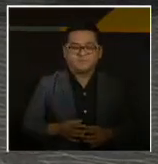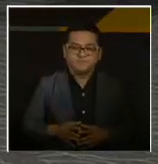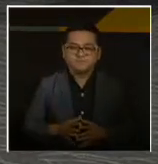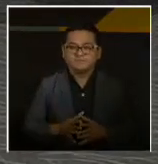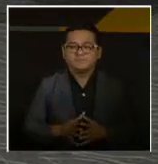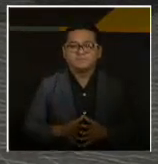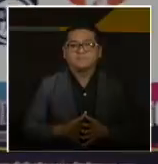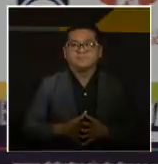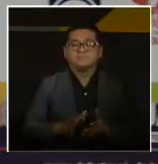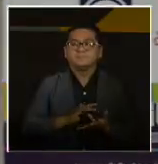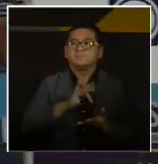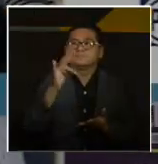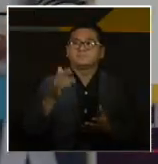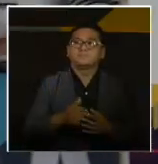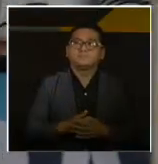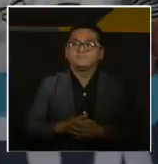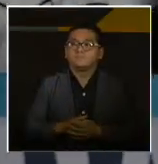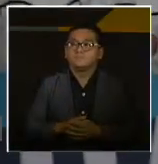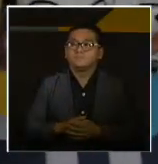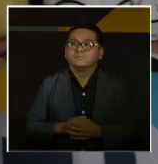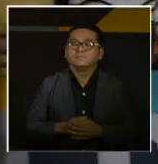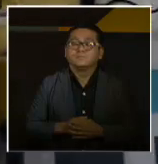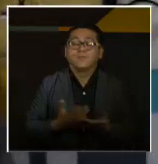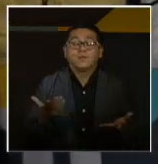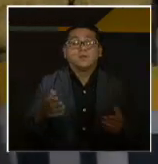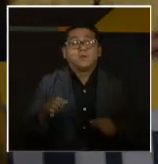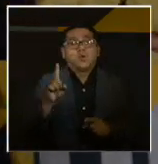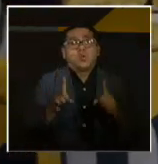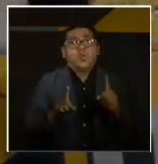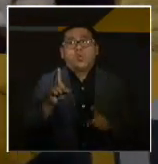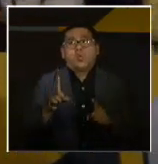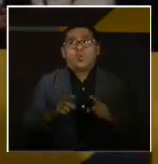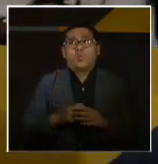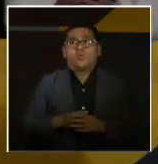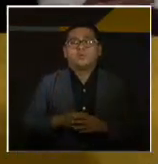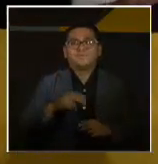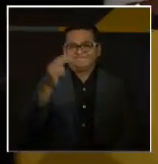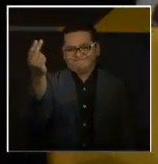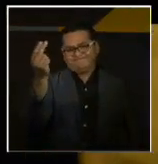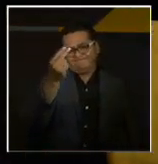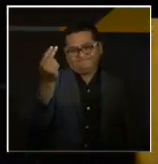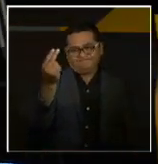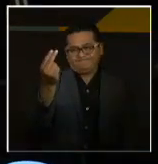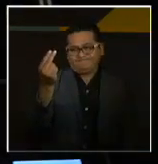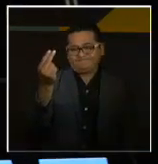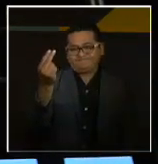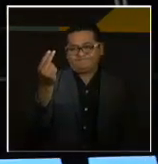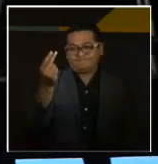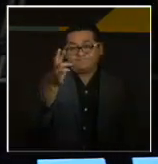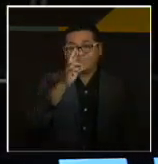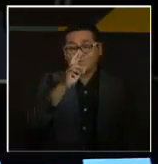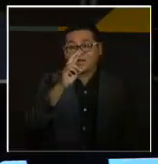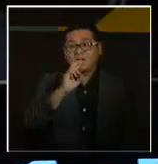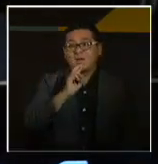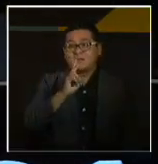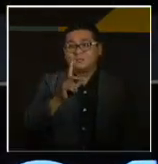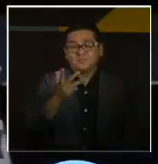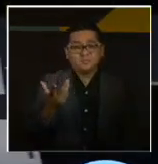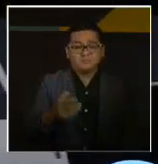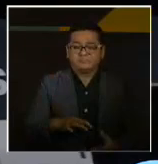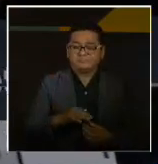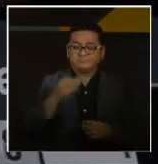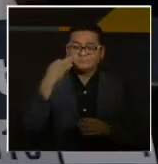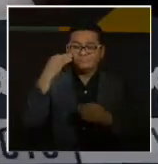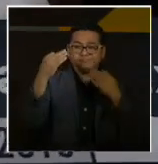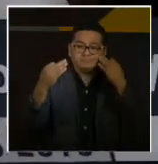2 minutos. Gracias. Muchas gracias. Mira, sin duda necesitamos resolver los problemas que tenemos desde hace